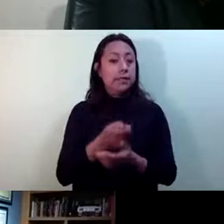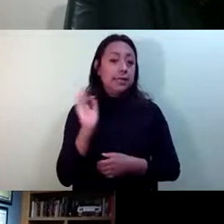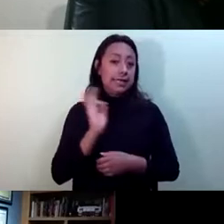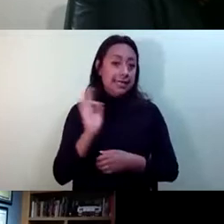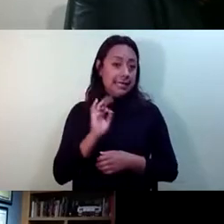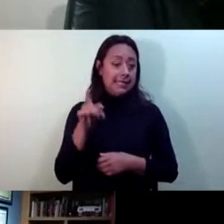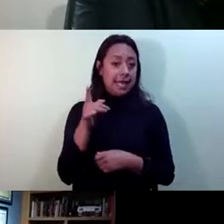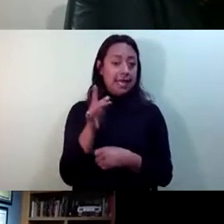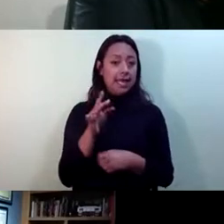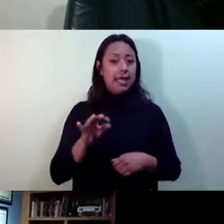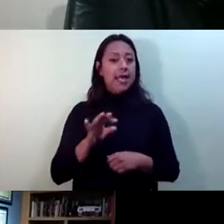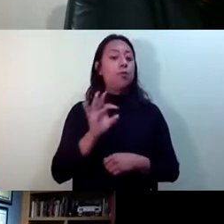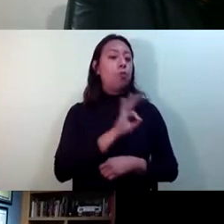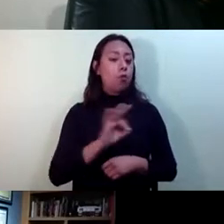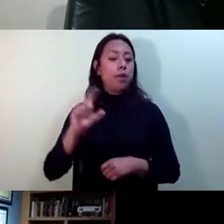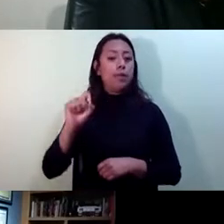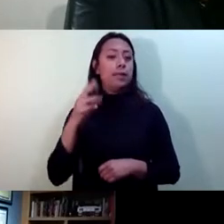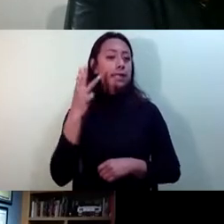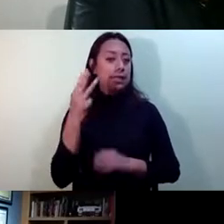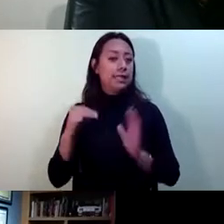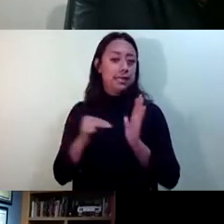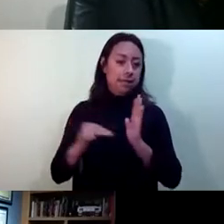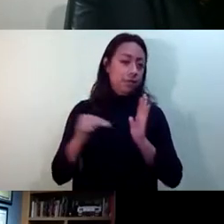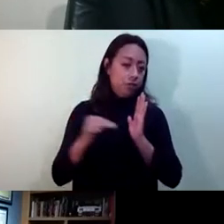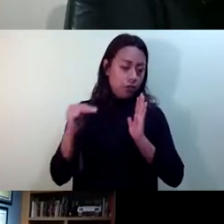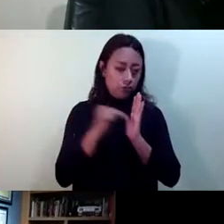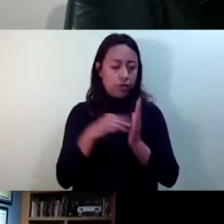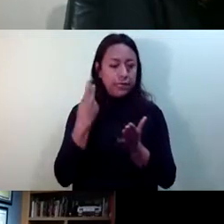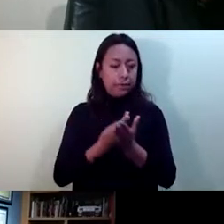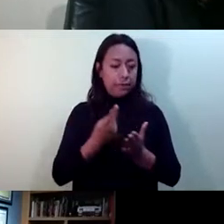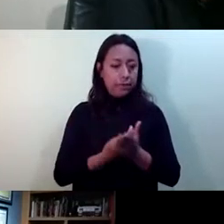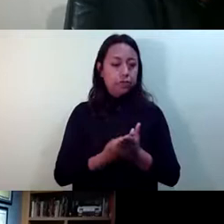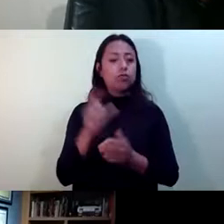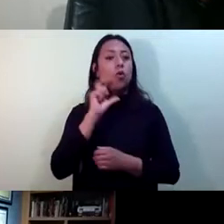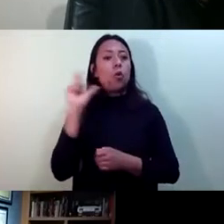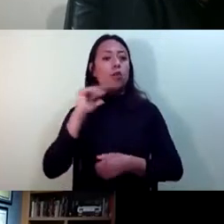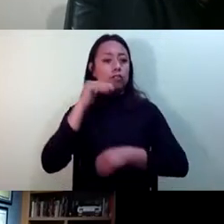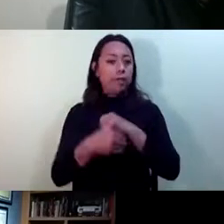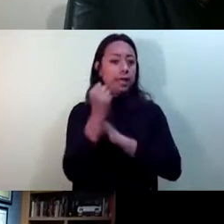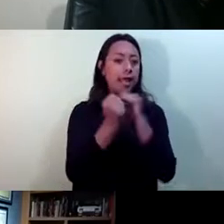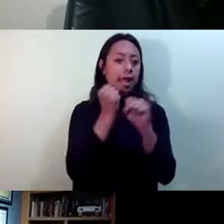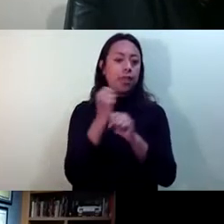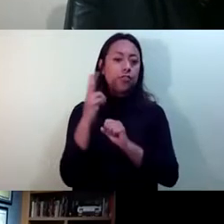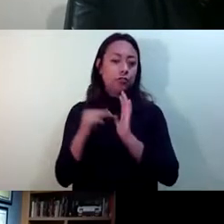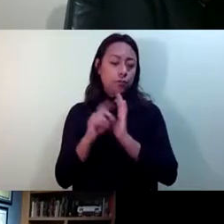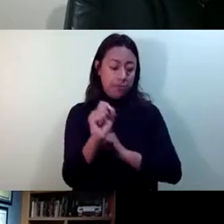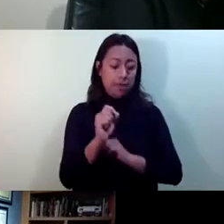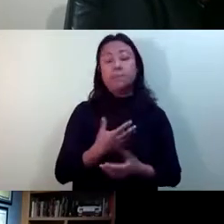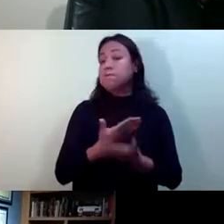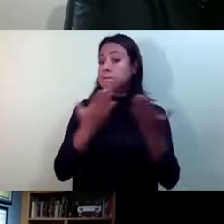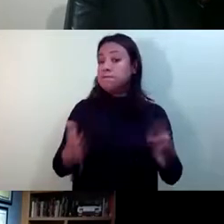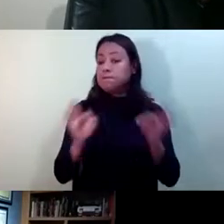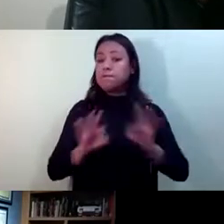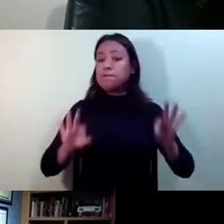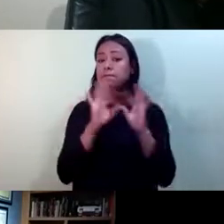llegar hasta los 23,000 millones de pesos al cierre de 2020. Es importante destacar que hasta